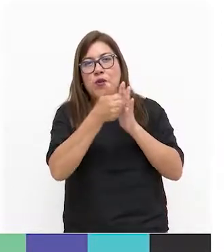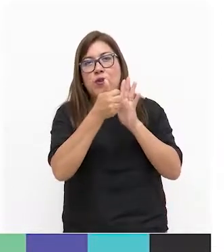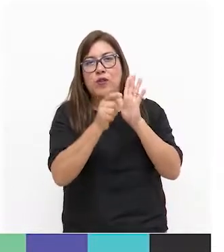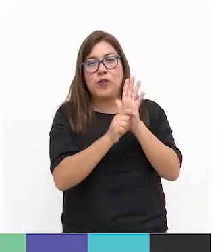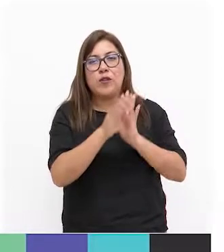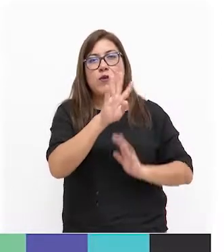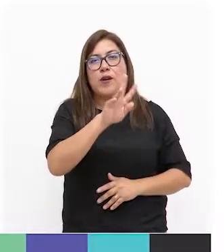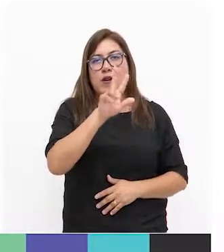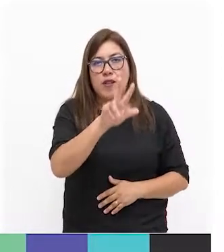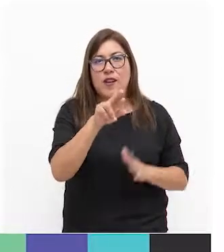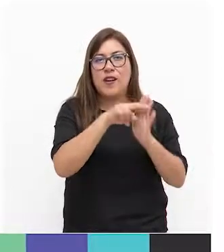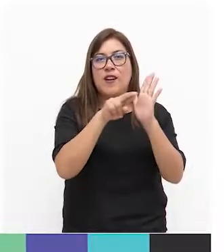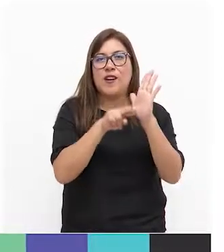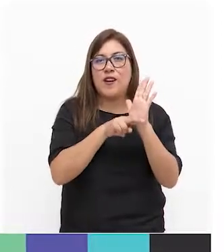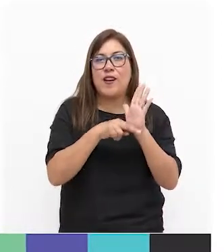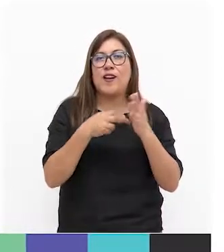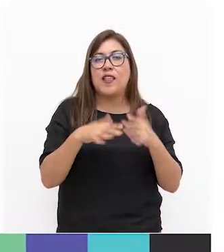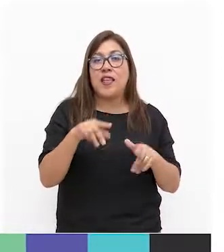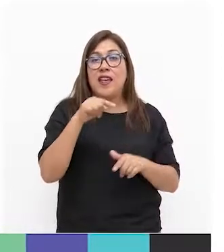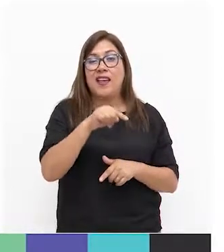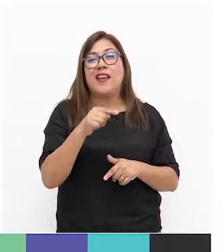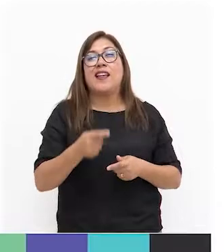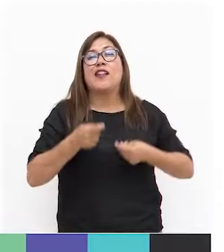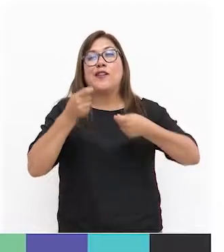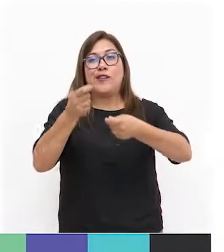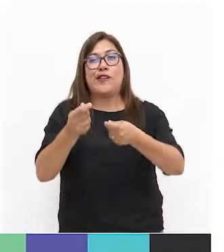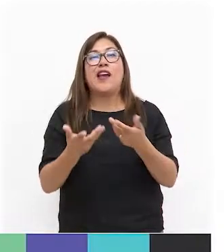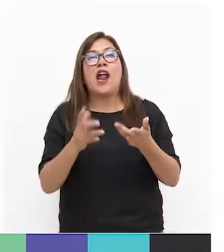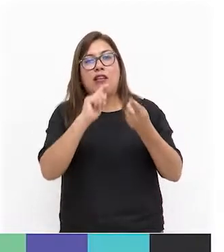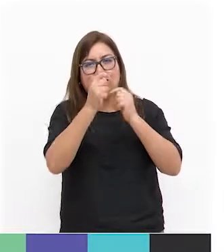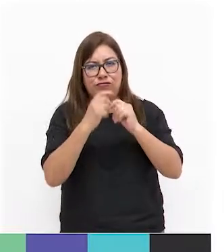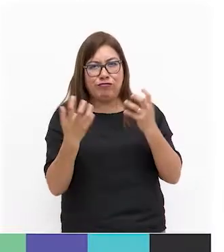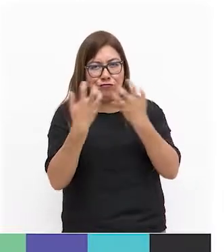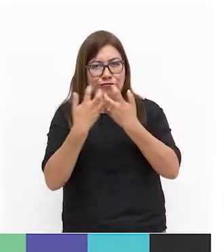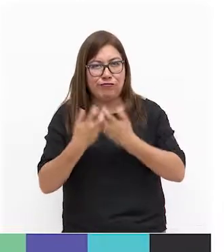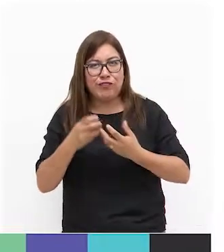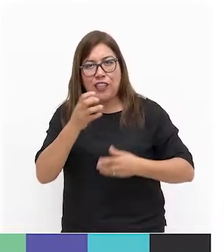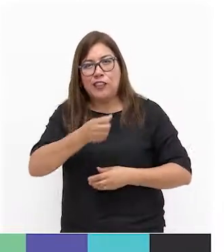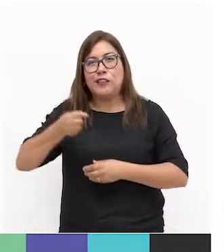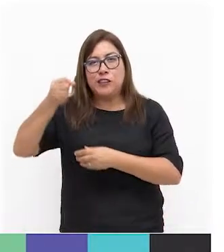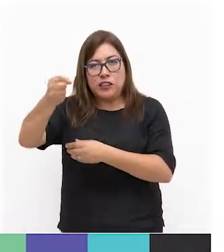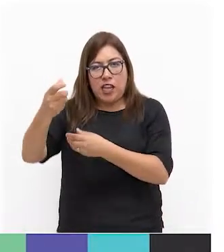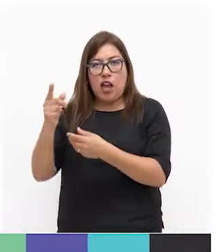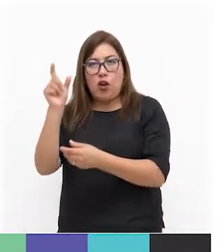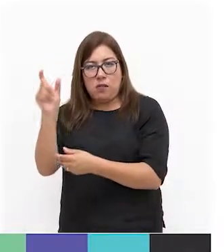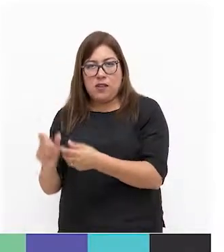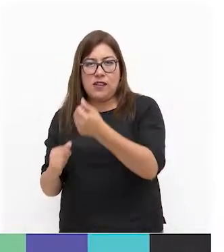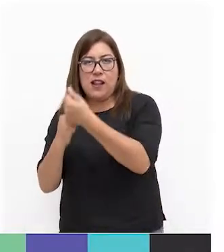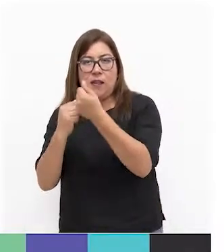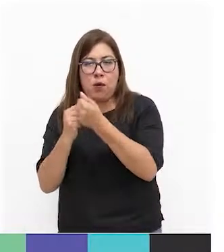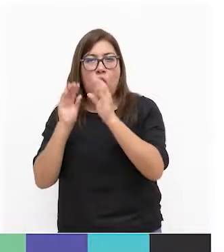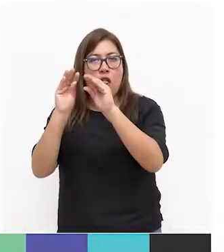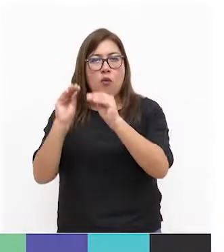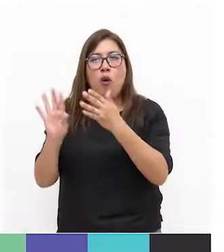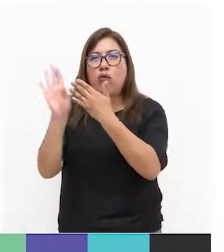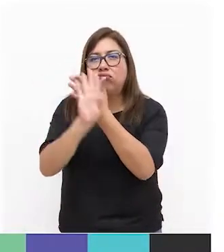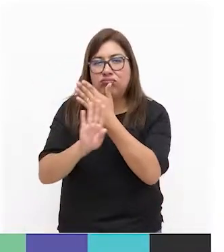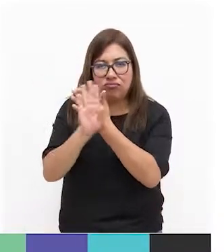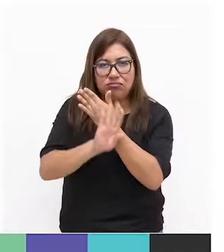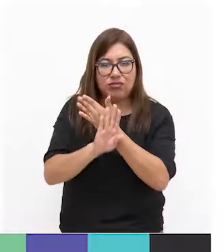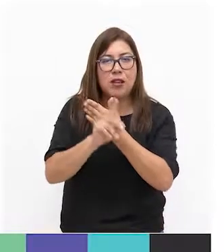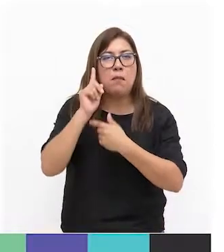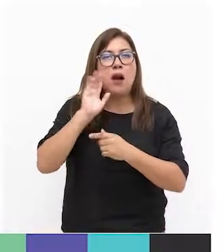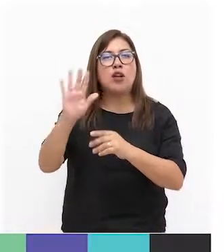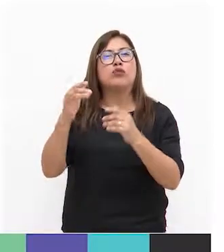artículo 43 del reglamento que regula el otorgamiento de ajustes razonables, designación de apoyos e implementación de